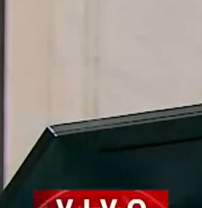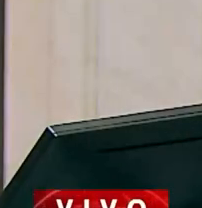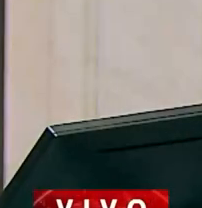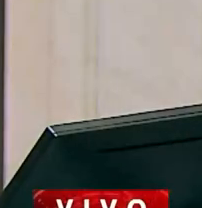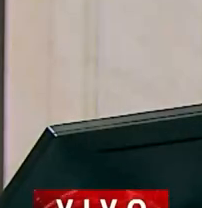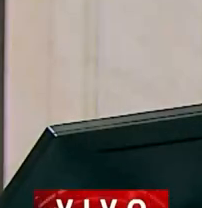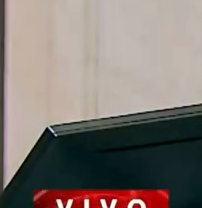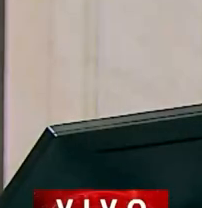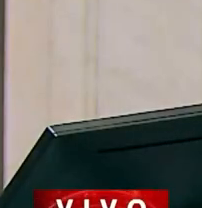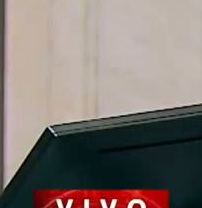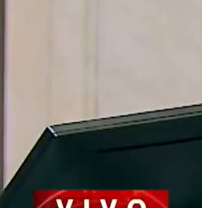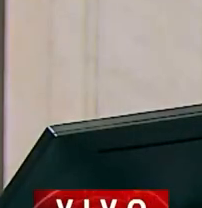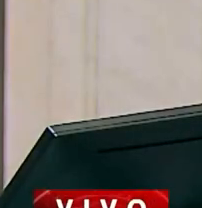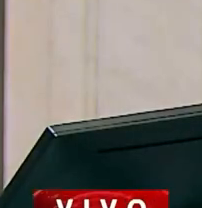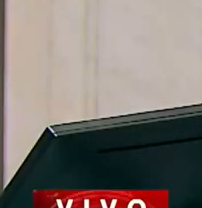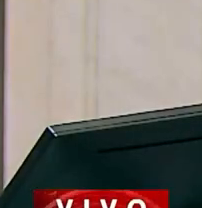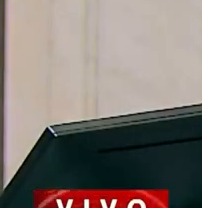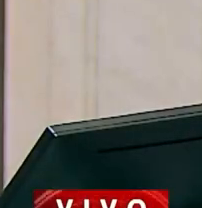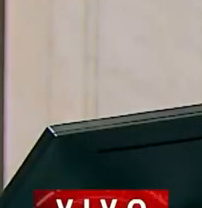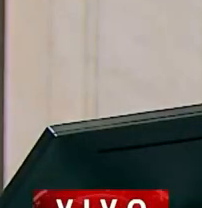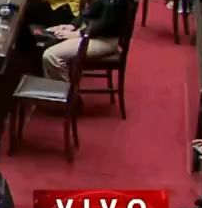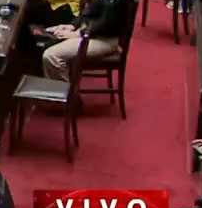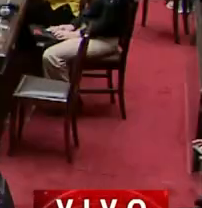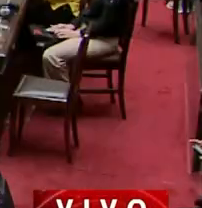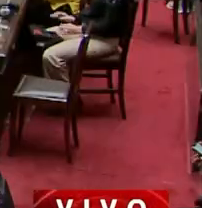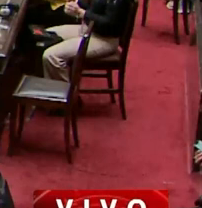Diputado Jorge Vara tiene la palabra.